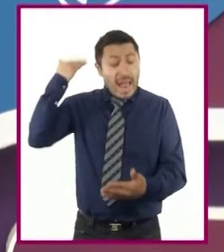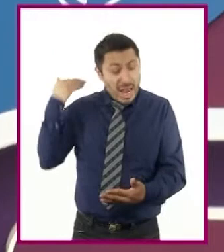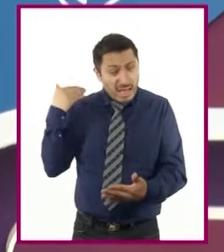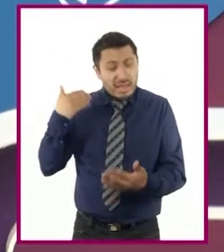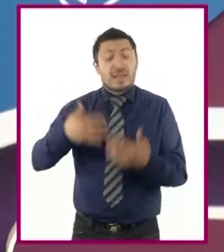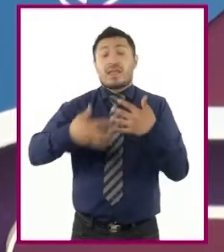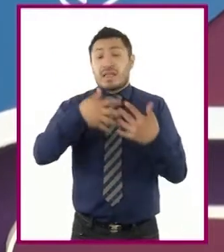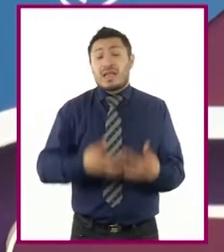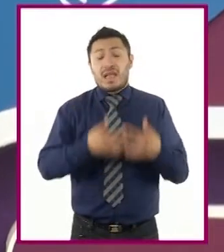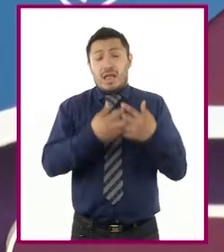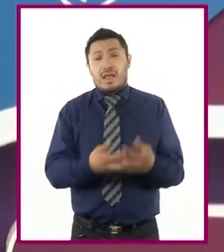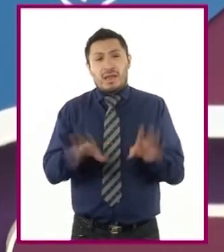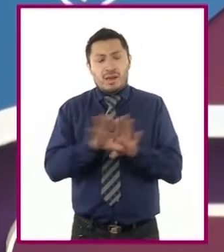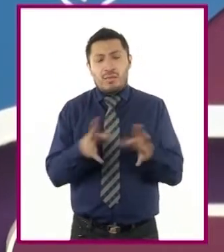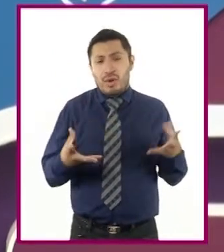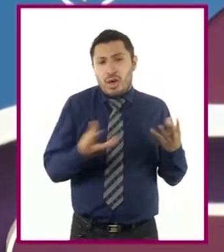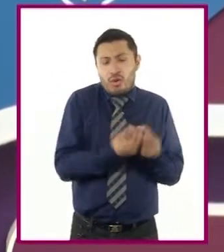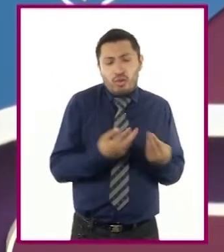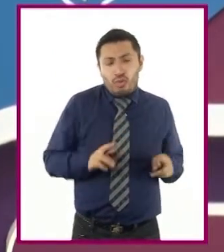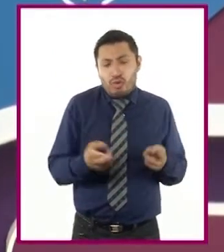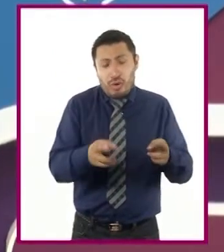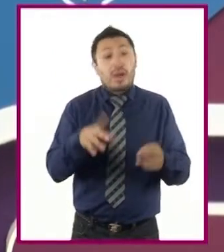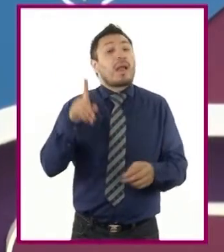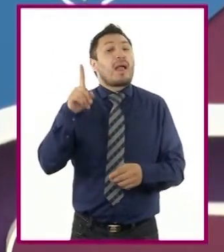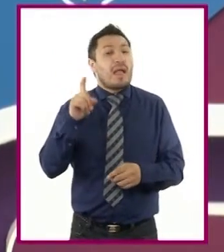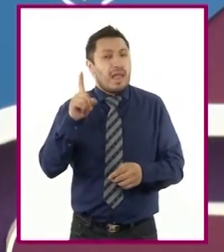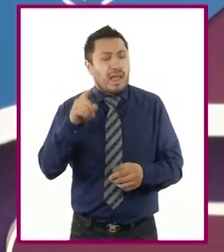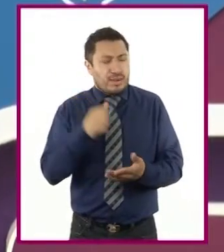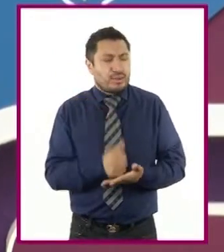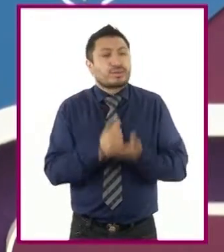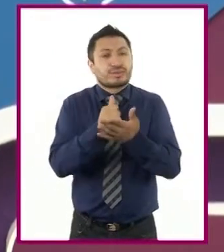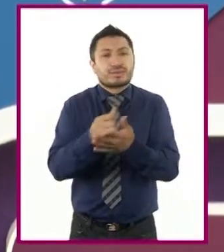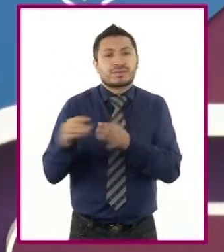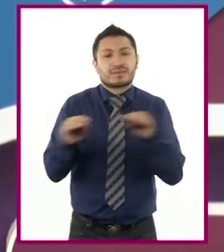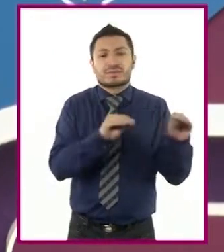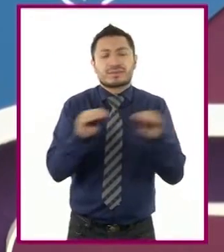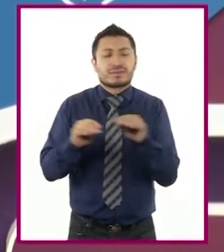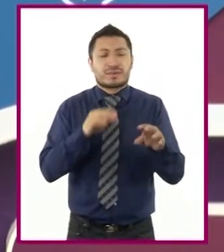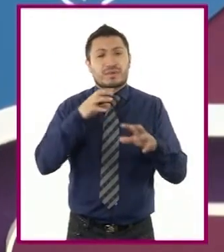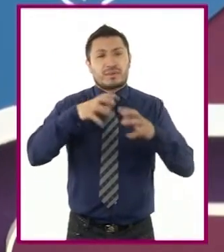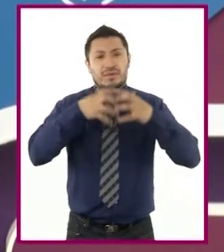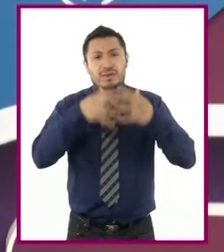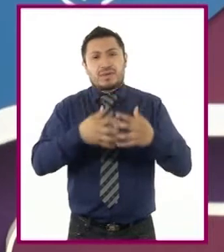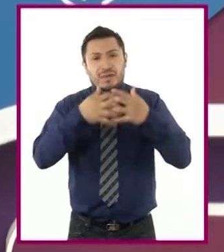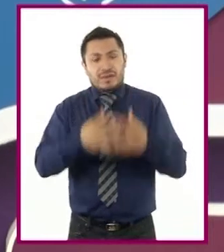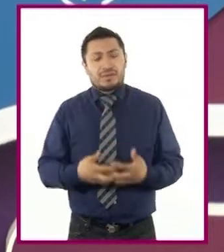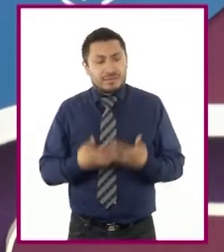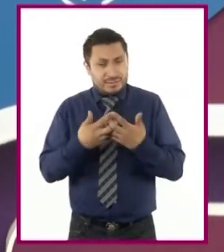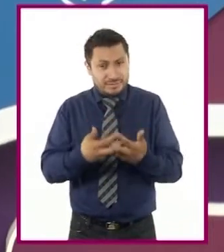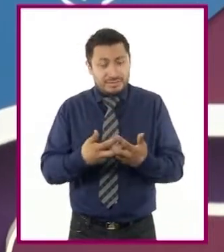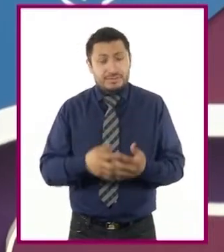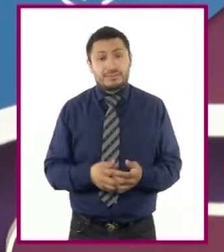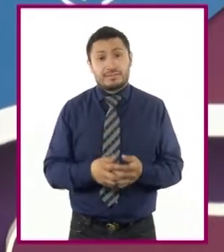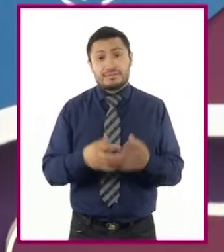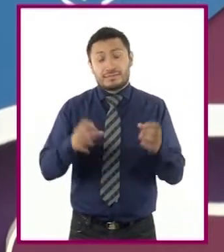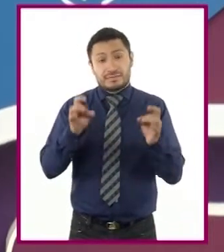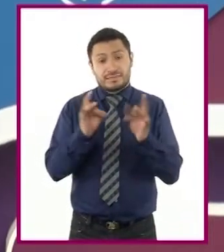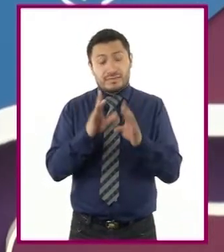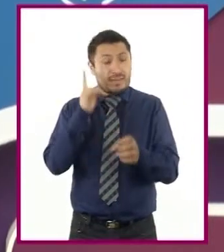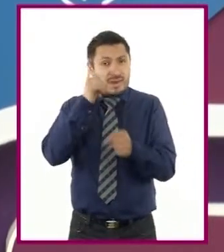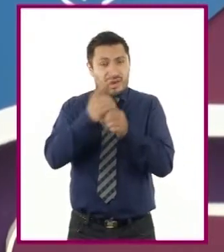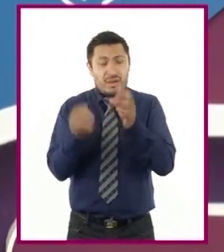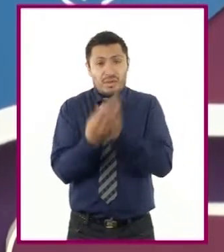situaban a un costado de los ríos, pues el agua de estos ayudaba a mover las máquinas. Con la invención de la electricidad, esta